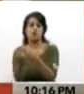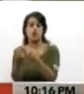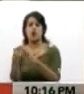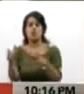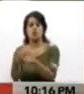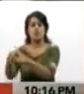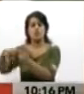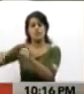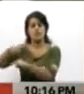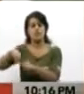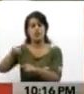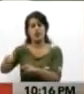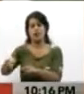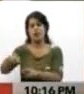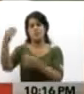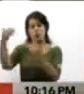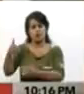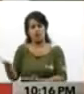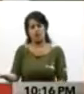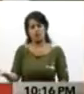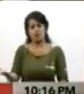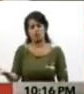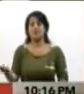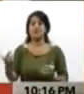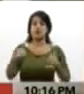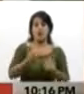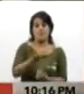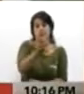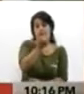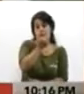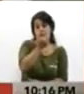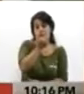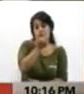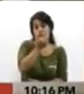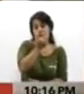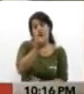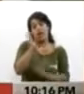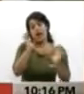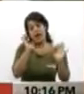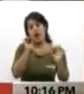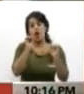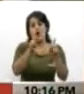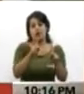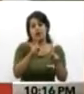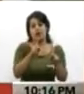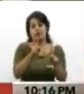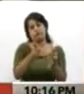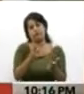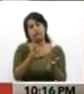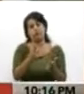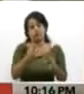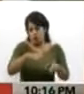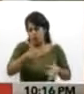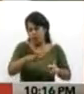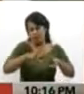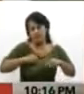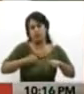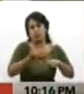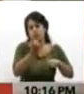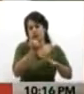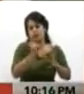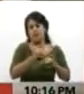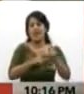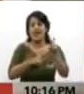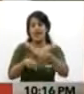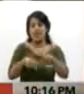plazas sitiadas y legalmente bloqueadas. Si yo me equivoco en esta aserción, tendré grande satisfacción de reconocer mi error. Ellos le trajeron